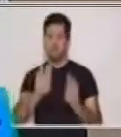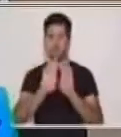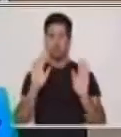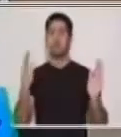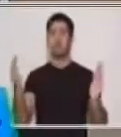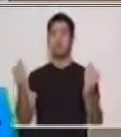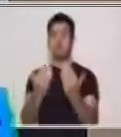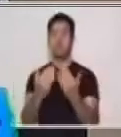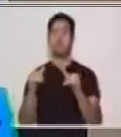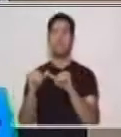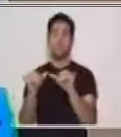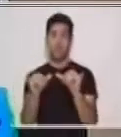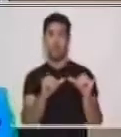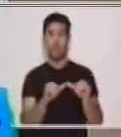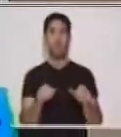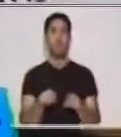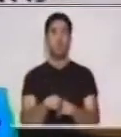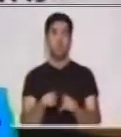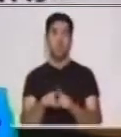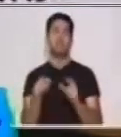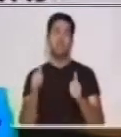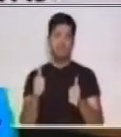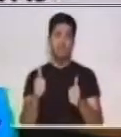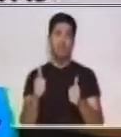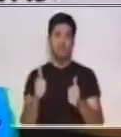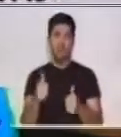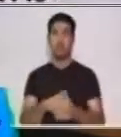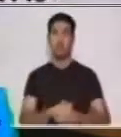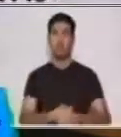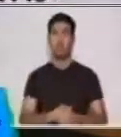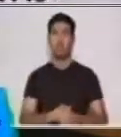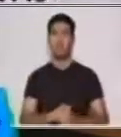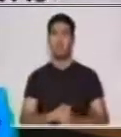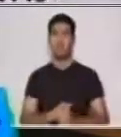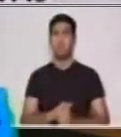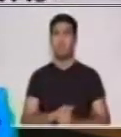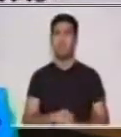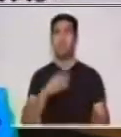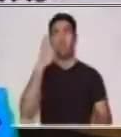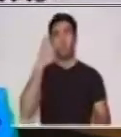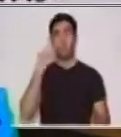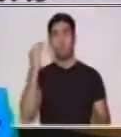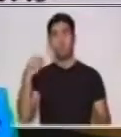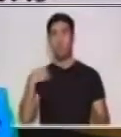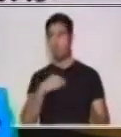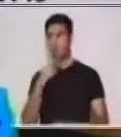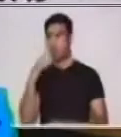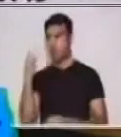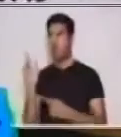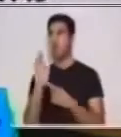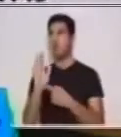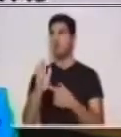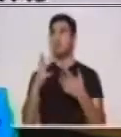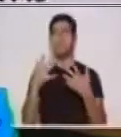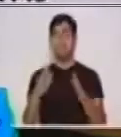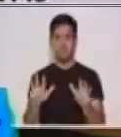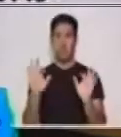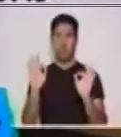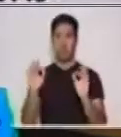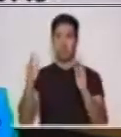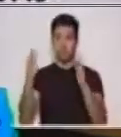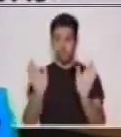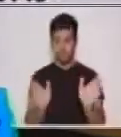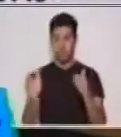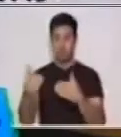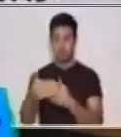mismo tamaño y le decimos sí, es cierto. Vamos a responderle que sí tiene toda la razón, porque ya lo hemos comprobado. Hemos visto que sí, las